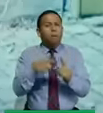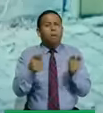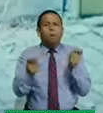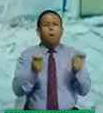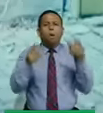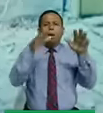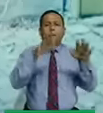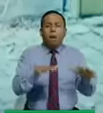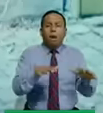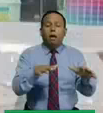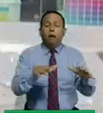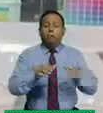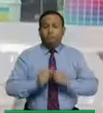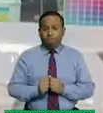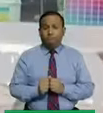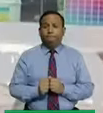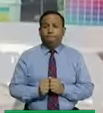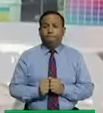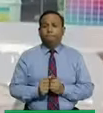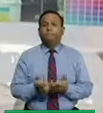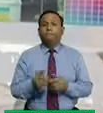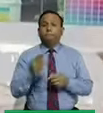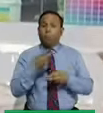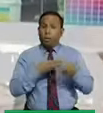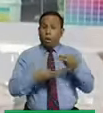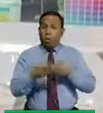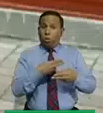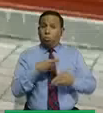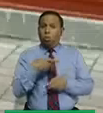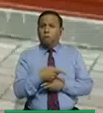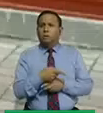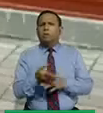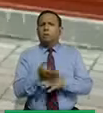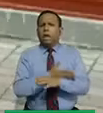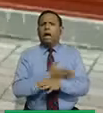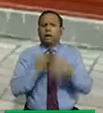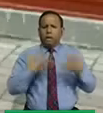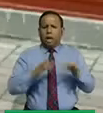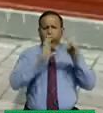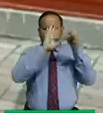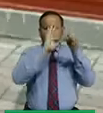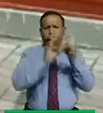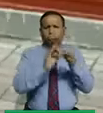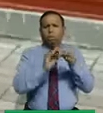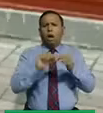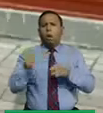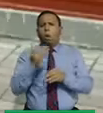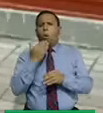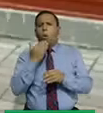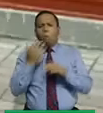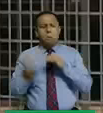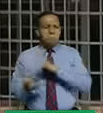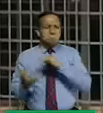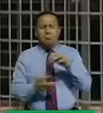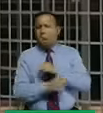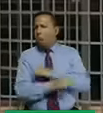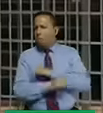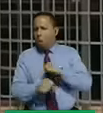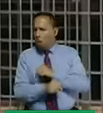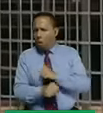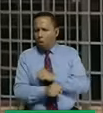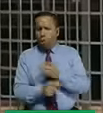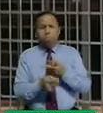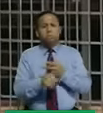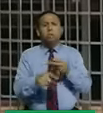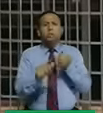situación. En un local han reparado los daños que dejó la detonación de un explosivo. En otro, ubicado a